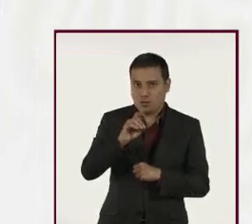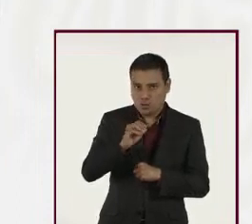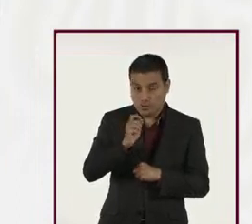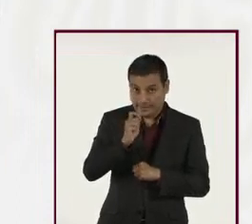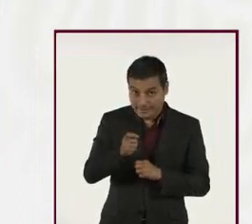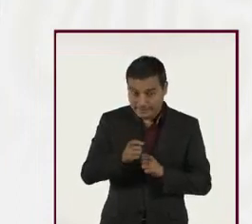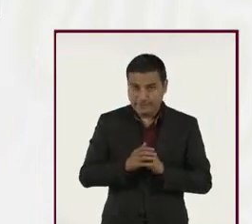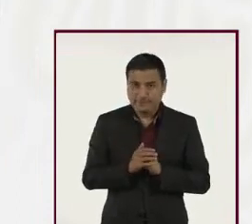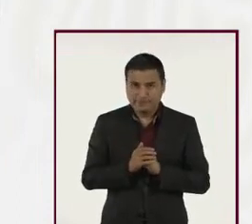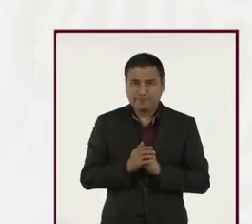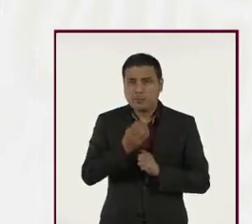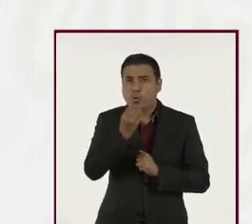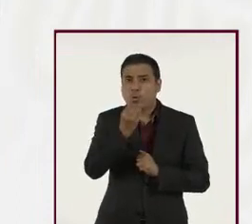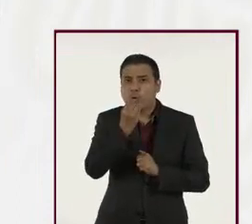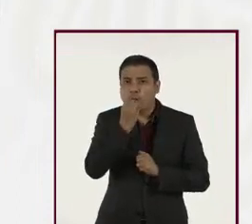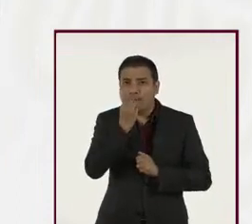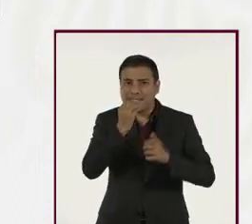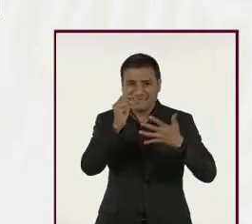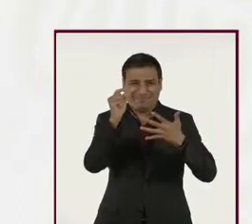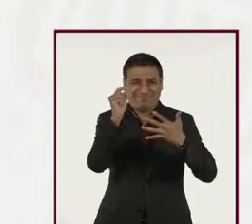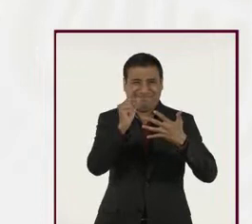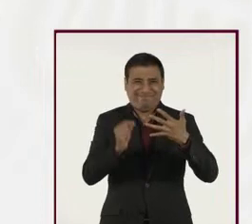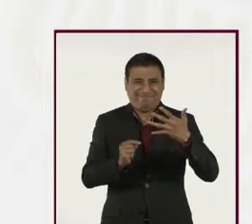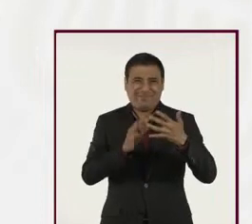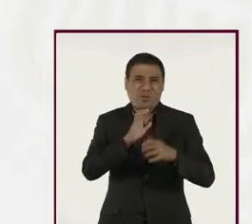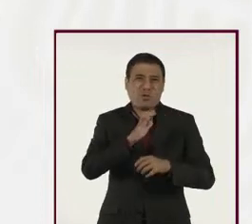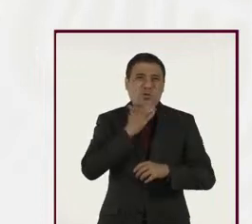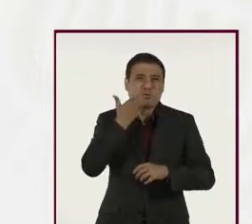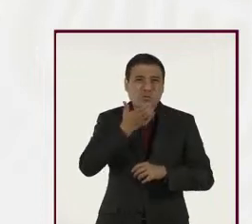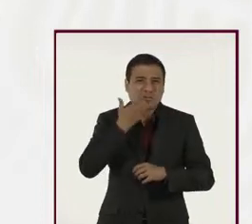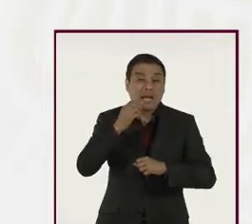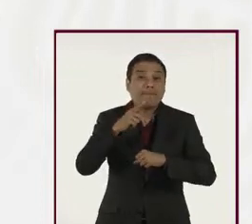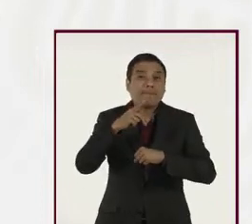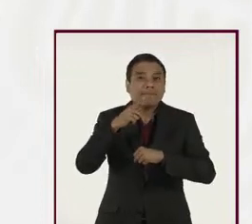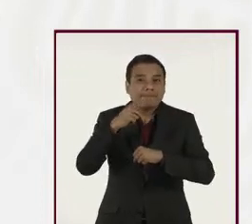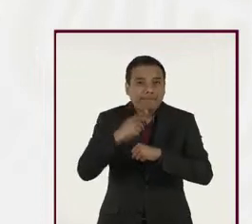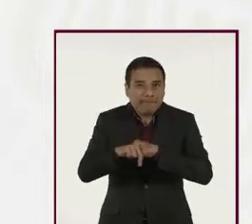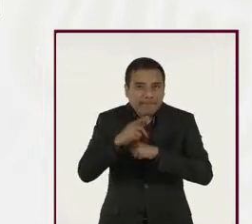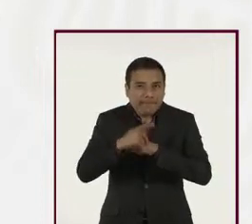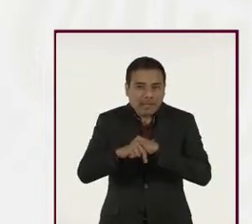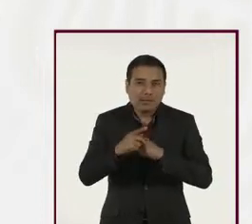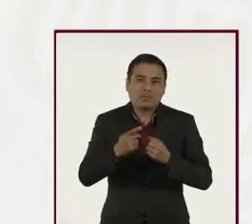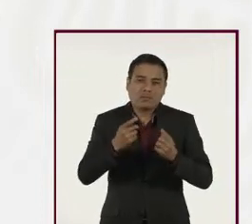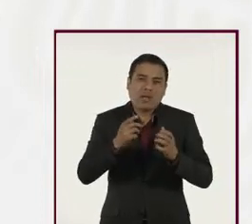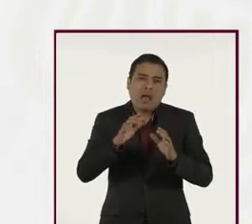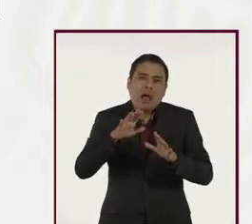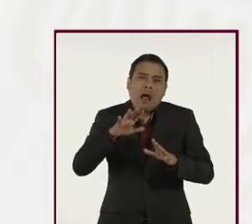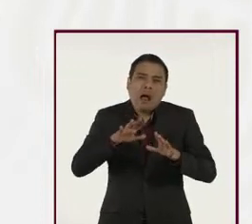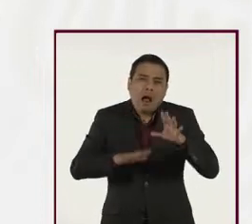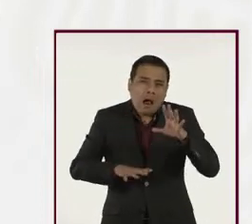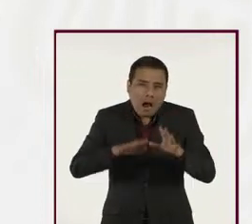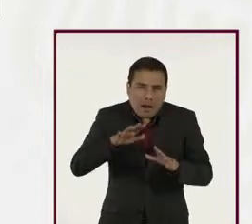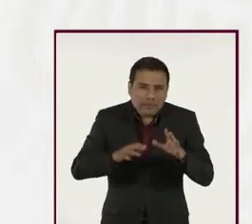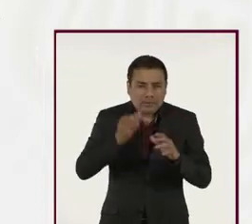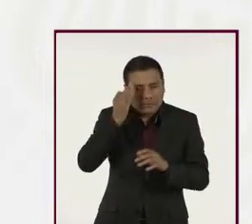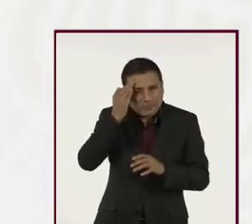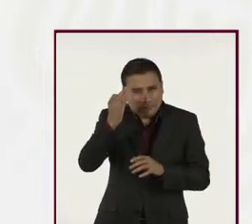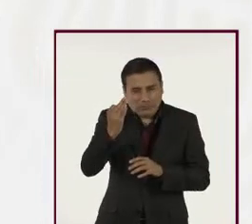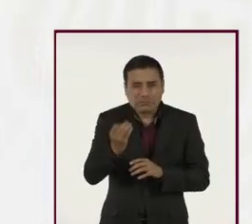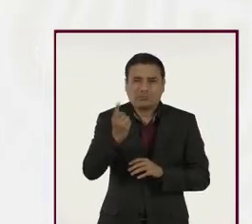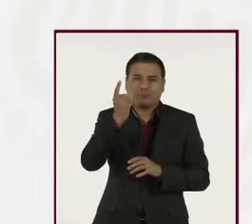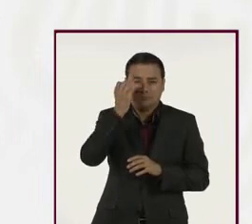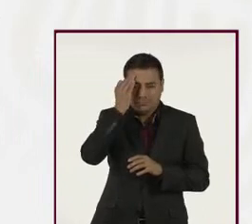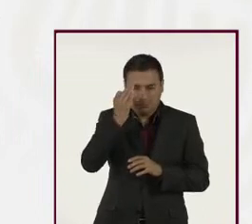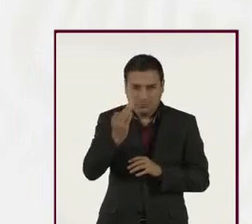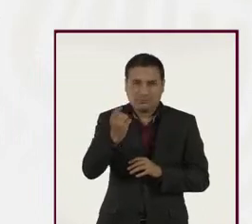conductas alimentarias de riesgo que platicábamos previamente, que se presentan de manera intermitente y en las cuales podemos